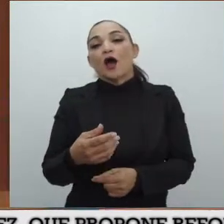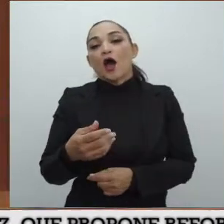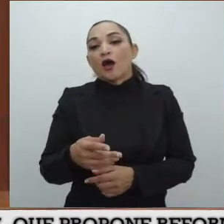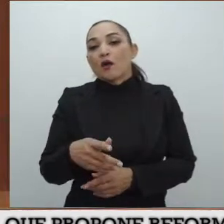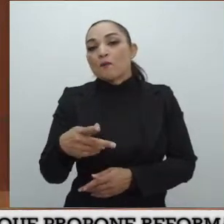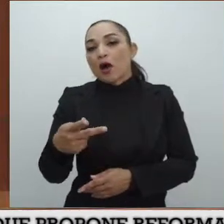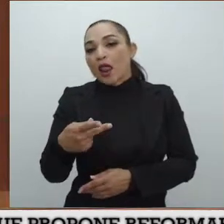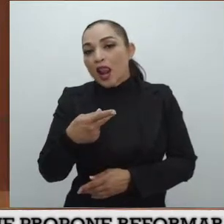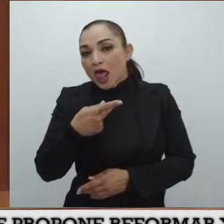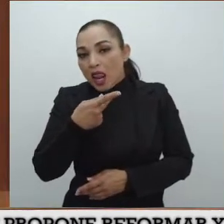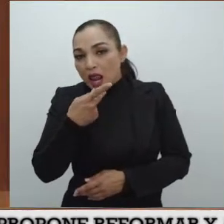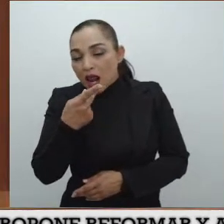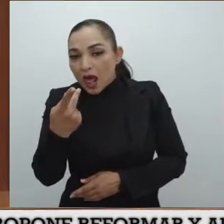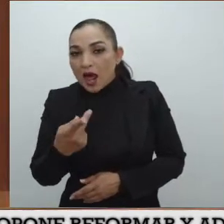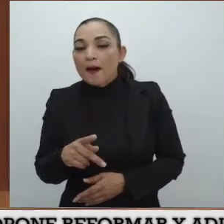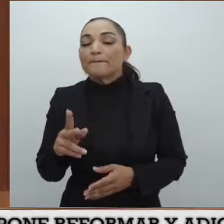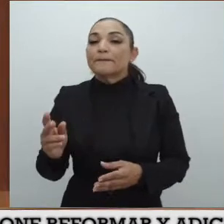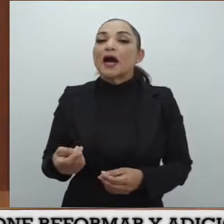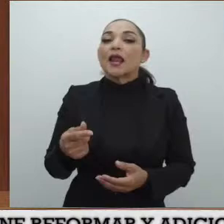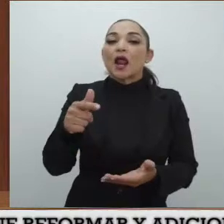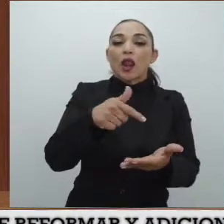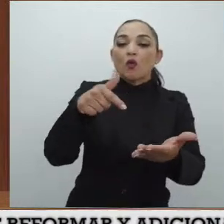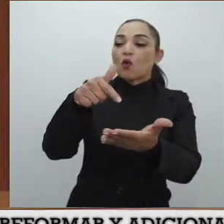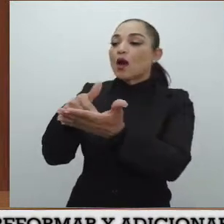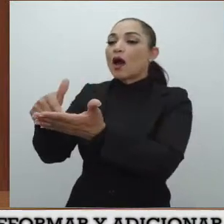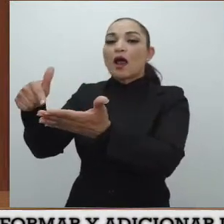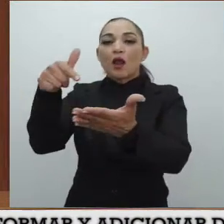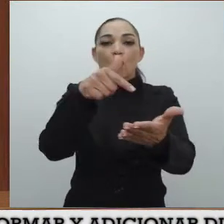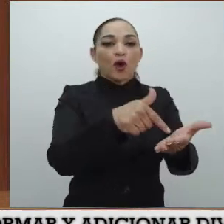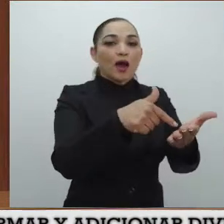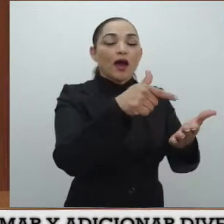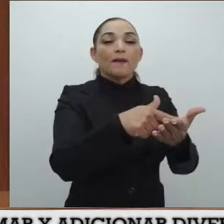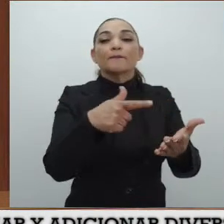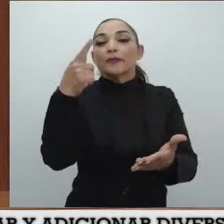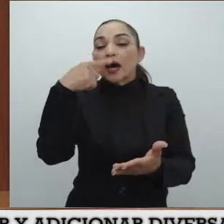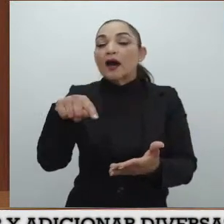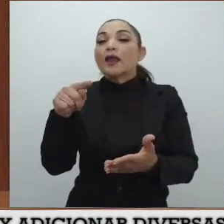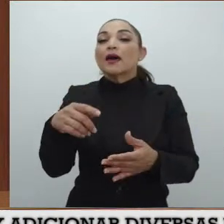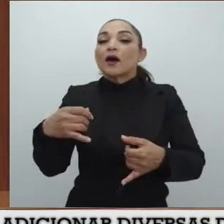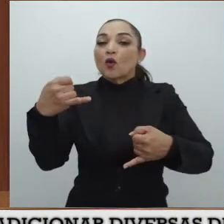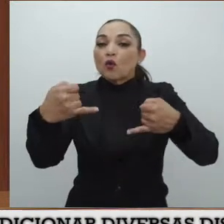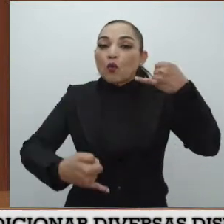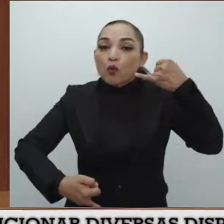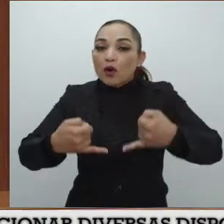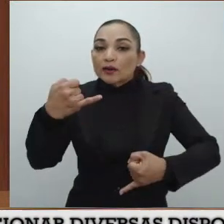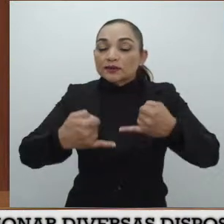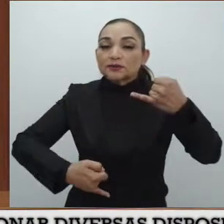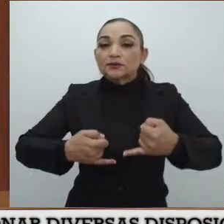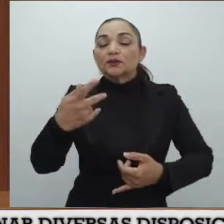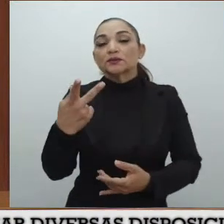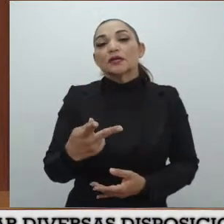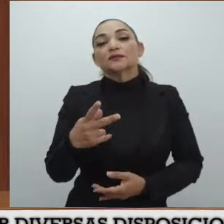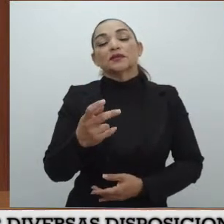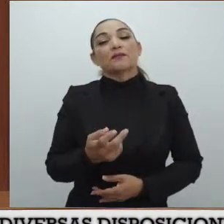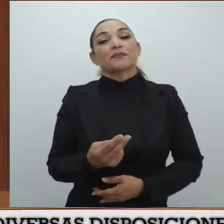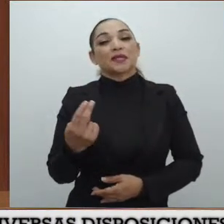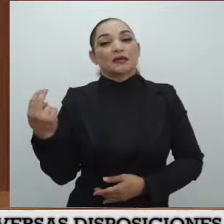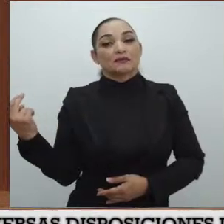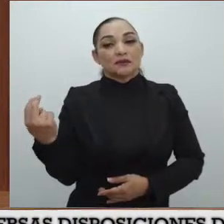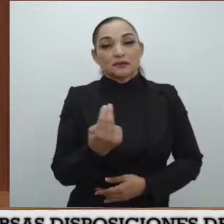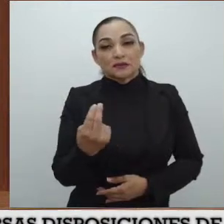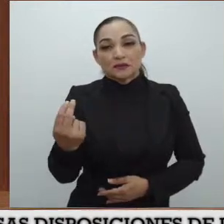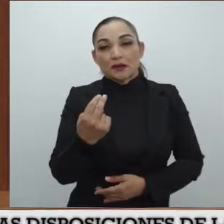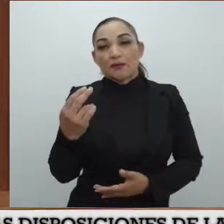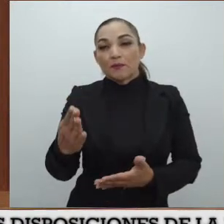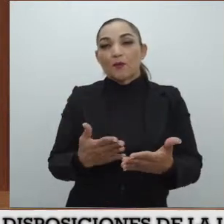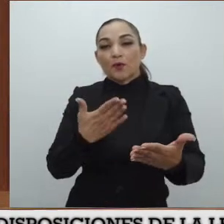sedes judiciales en cada una de estas, que en tal virtud resulta necesario proponer esta iniciativa